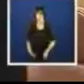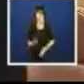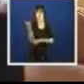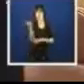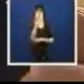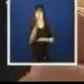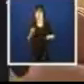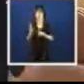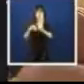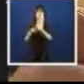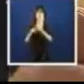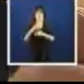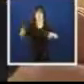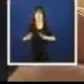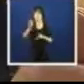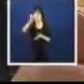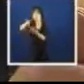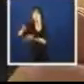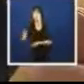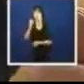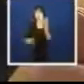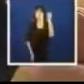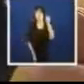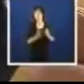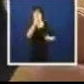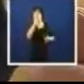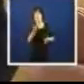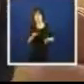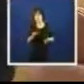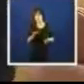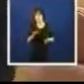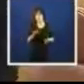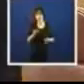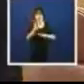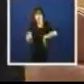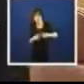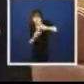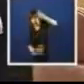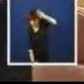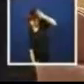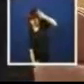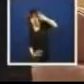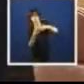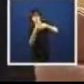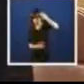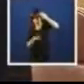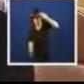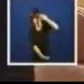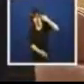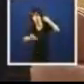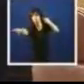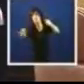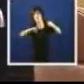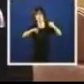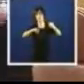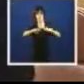grandes cidades, non chegando o ridículo de poner de alcalde o que iba de último na lista. Señor Feijó, só se pode rexenerar